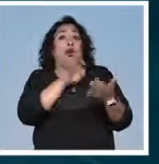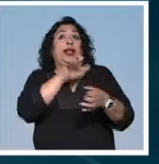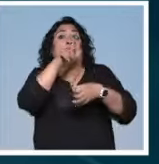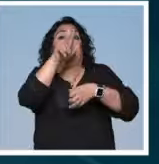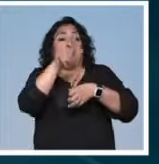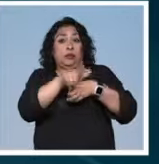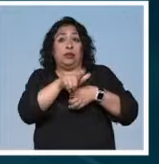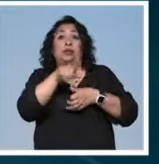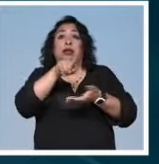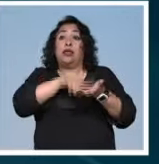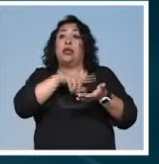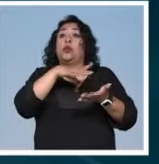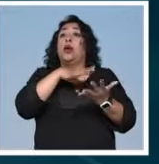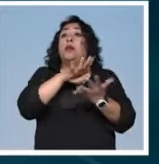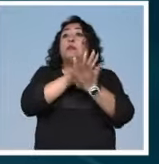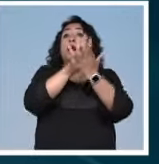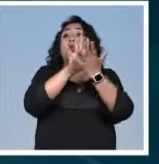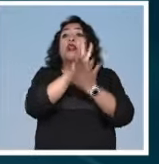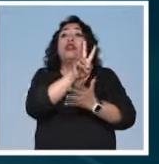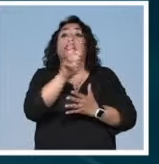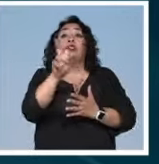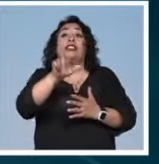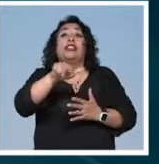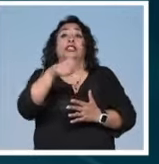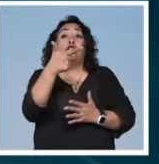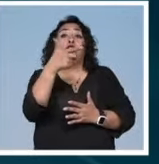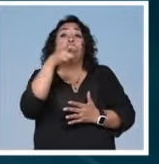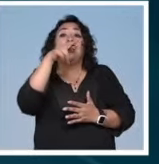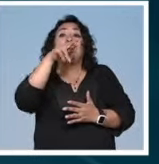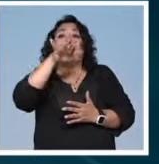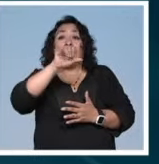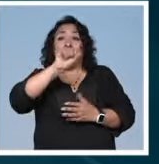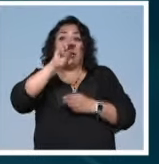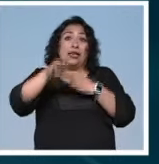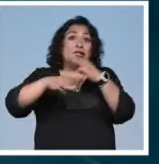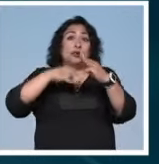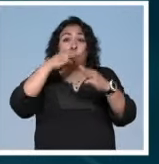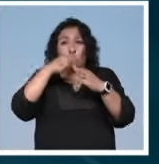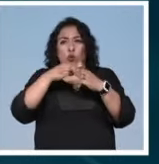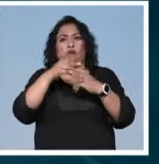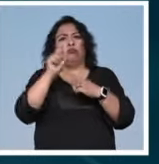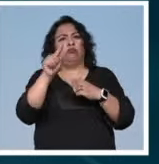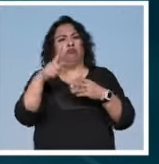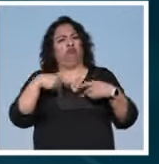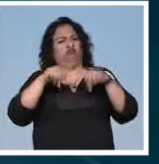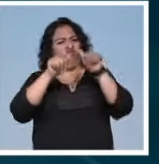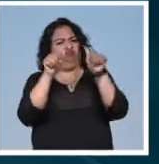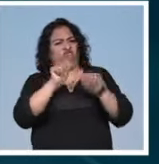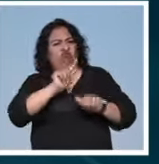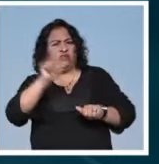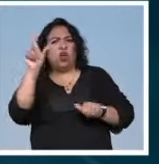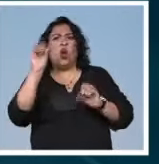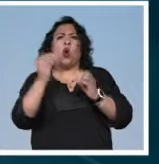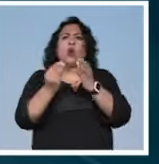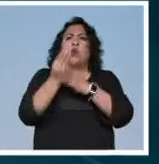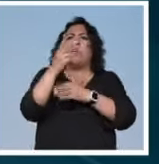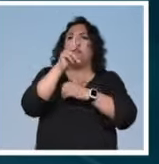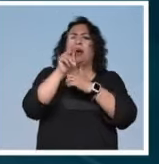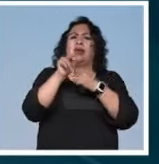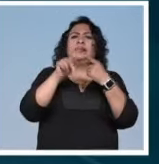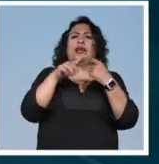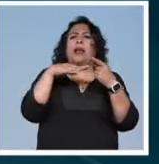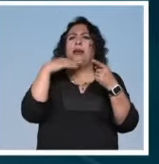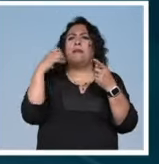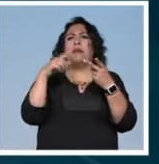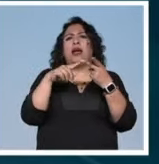especial que contempla la participación de 212 galerías del mundo y de artistas consolidados y emergentes de países como